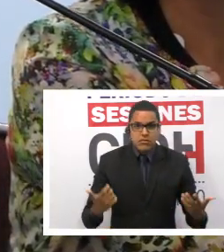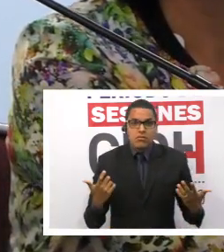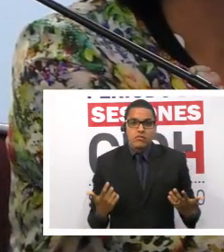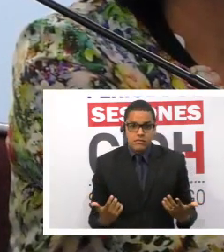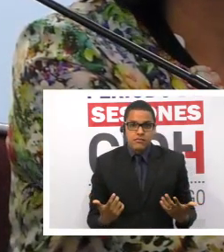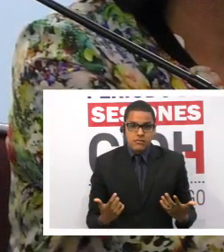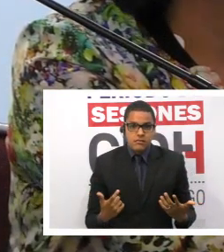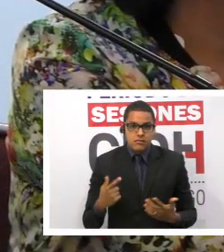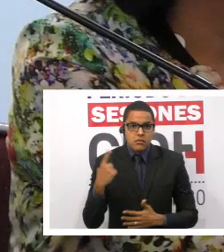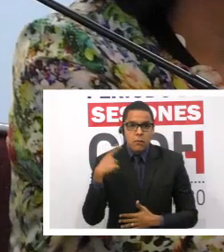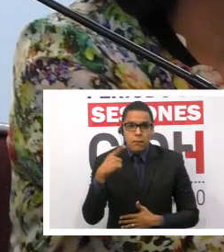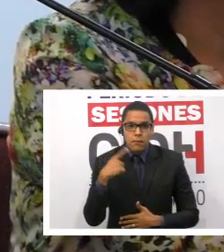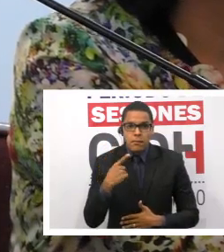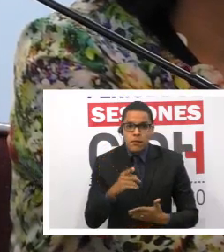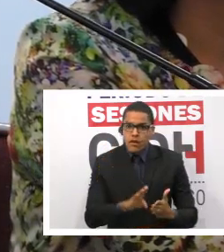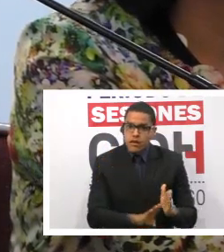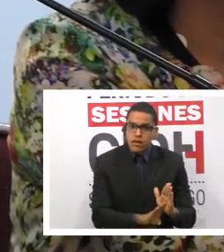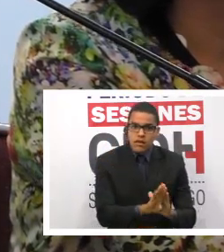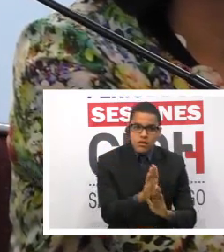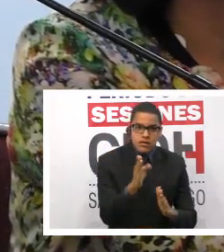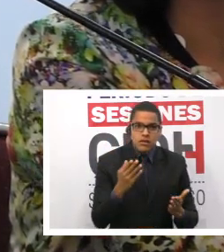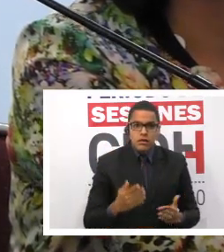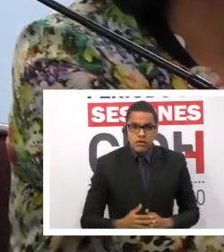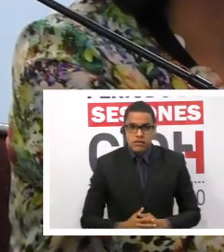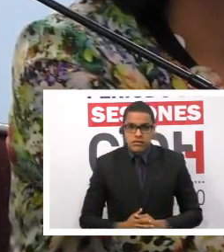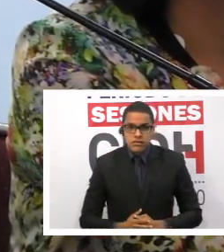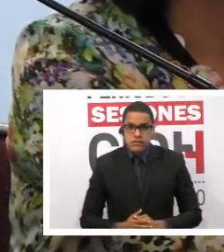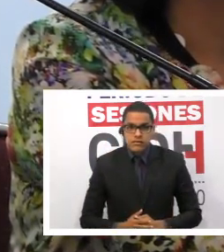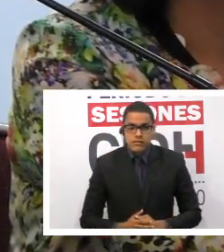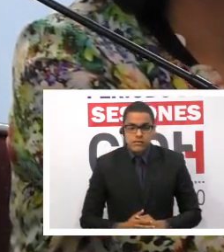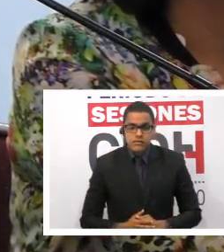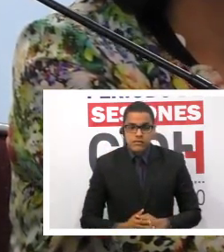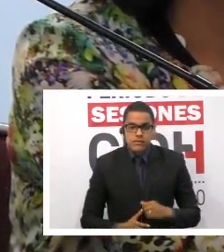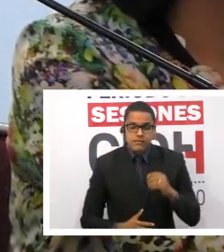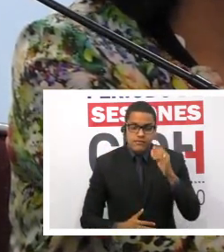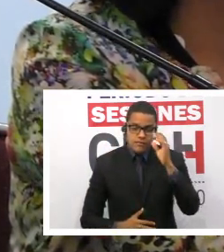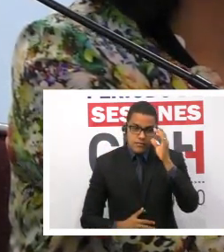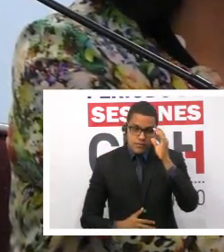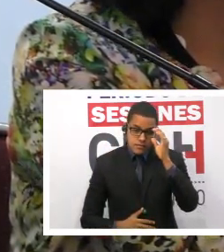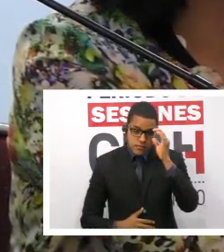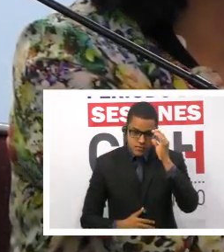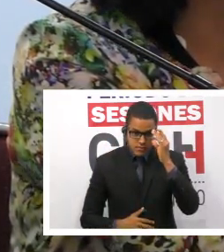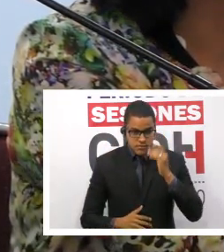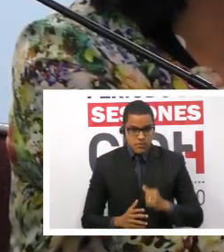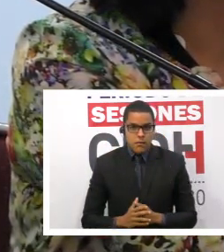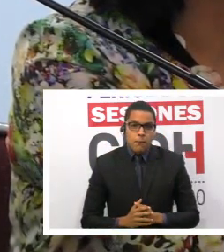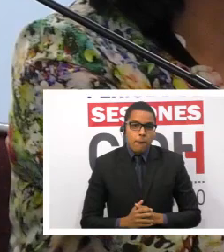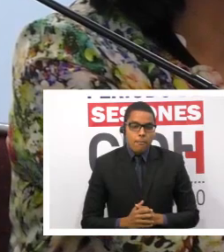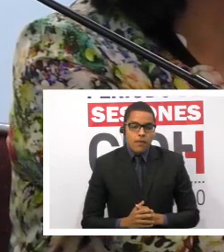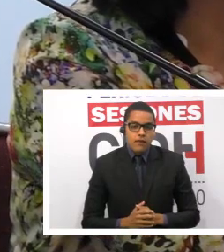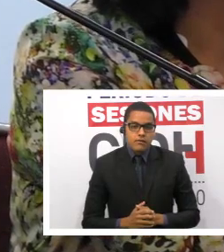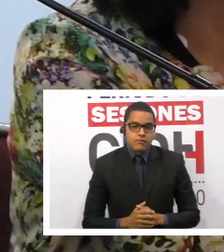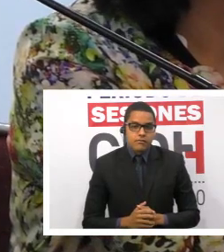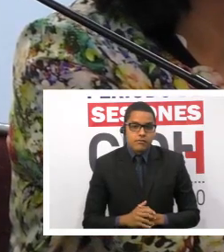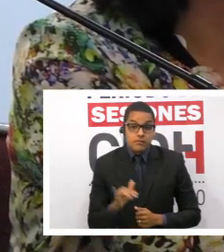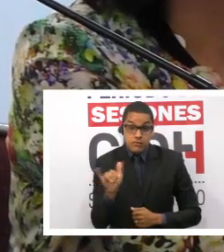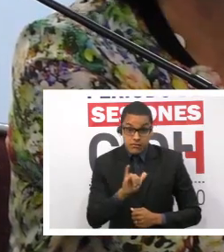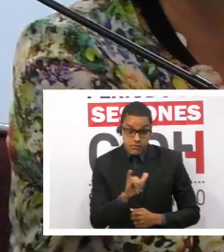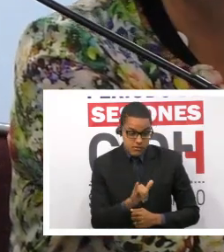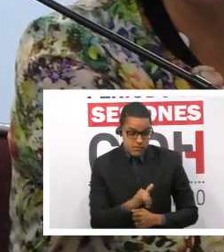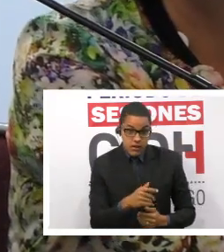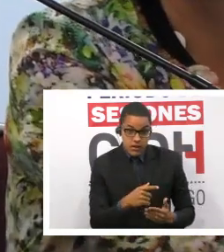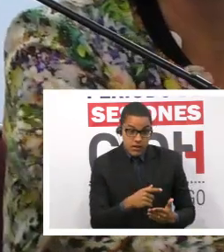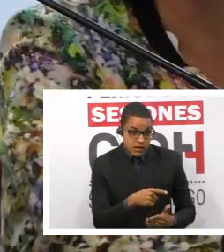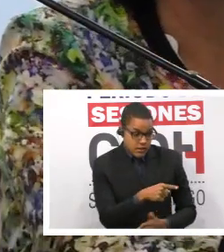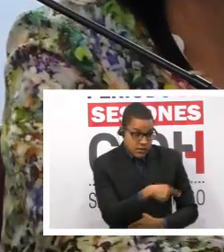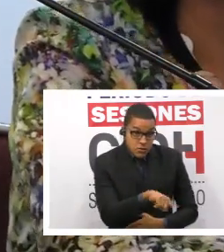jurisprudencial de nuestras cortes y a su vez receptar la doctrina que se viene generando con mucha profundidad del sistema universal